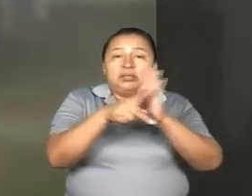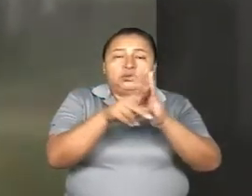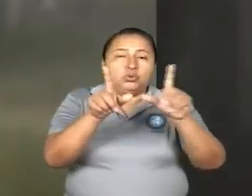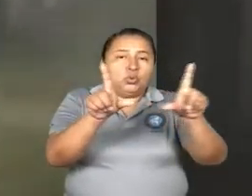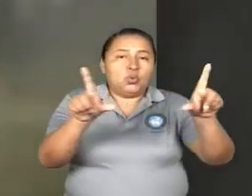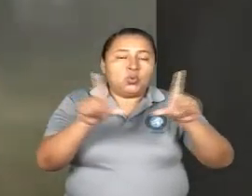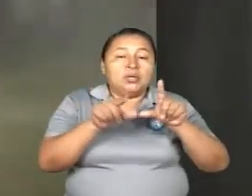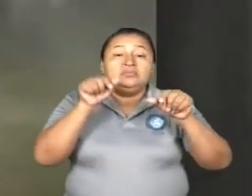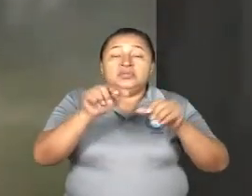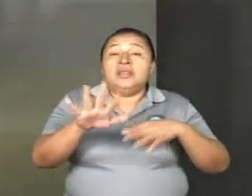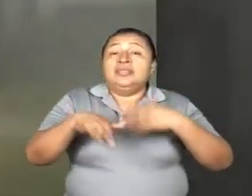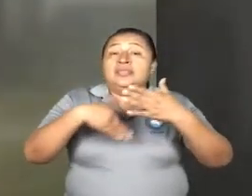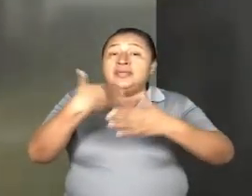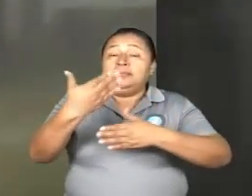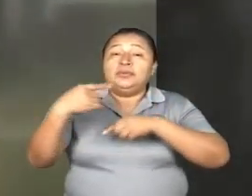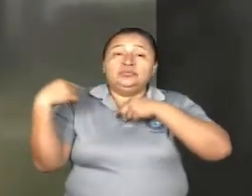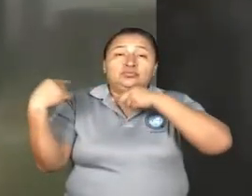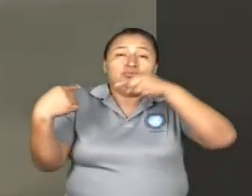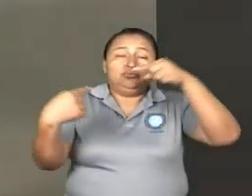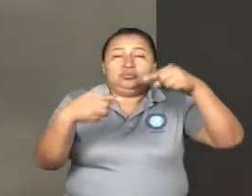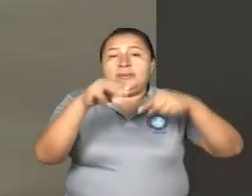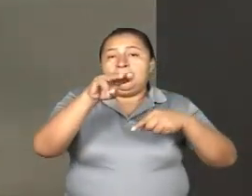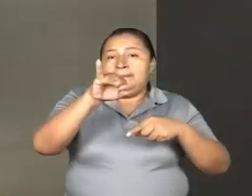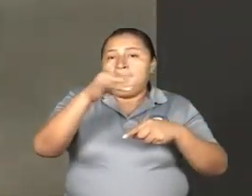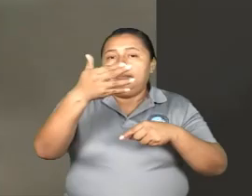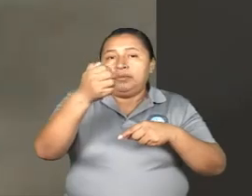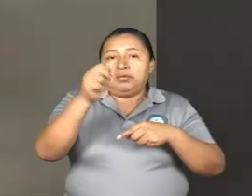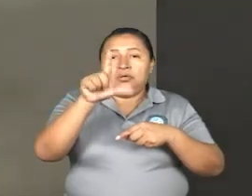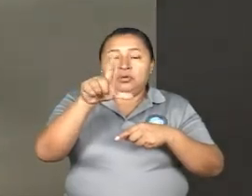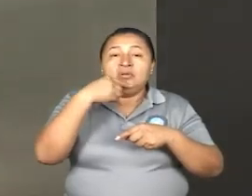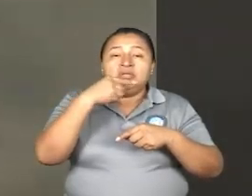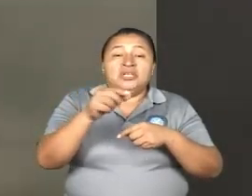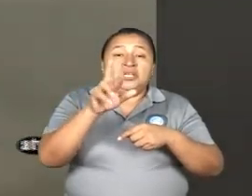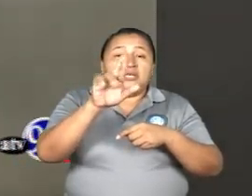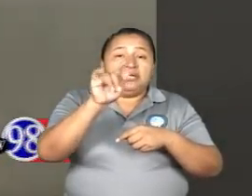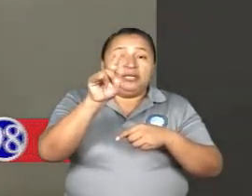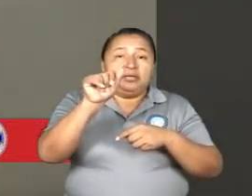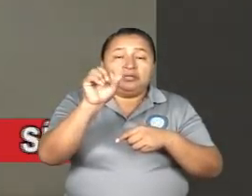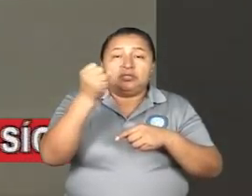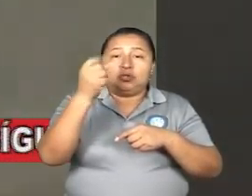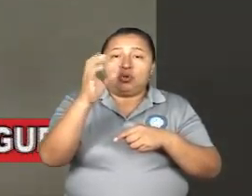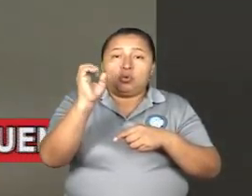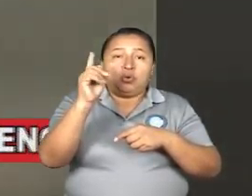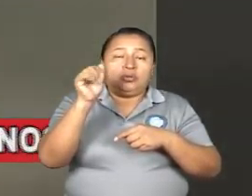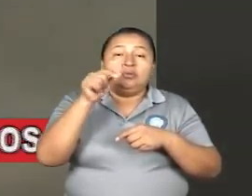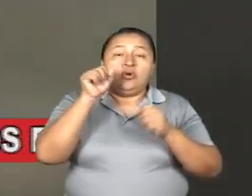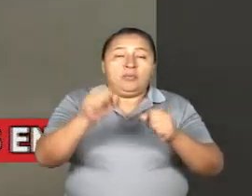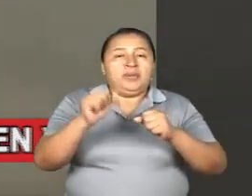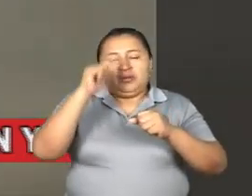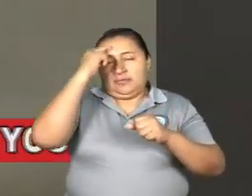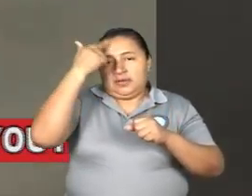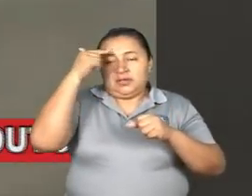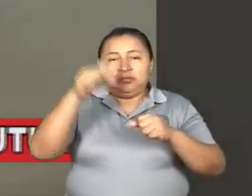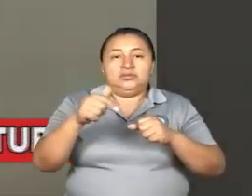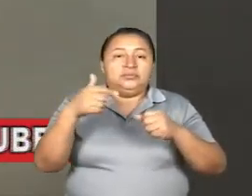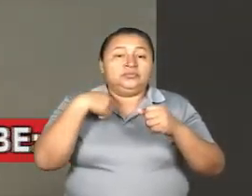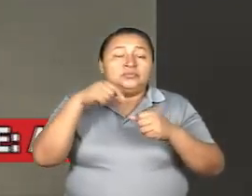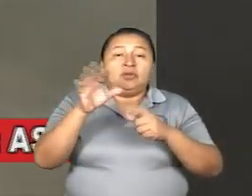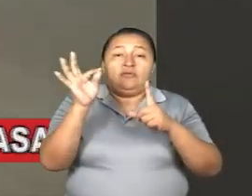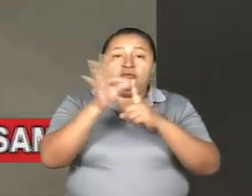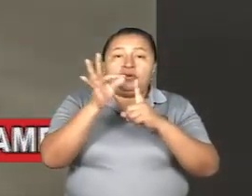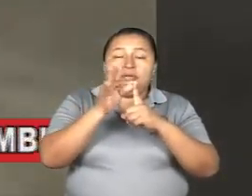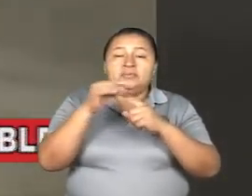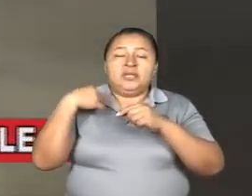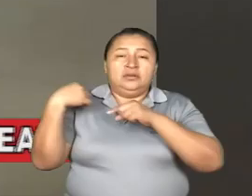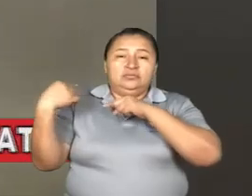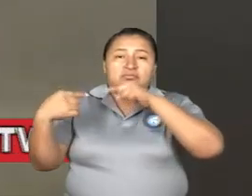saldo tras el paso del huracán Michael, afirmó Rick Scott, gobernador de Florida, Estados Unidos. El ciclón tocó tierra